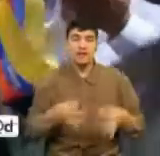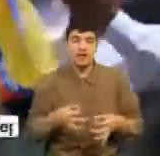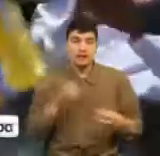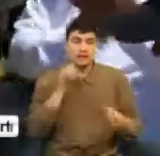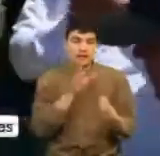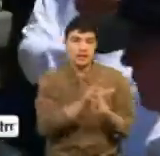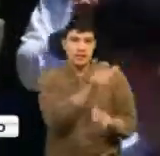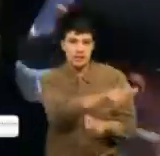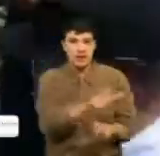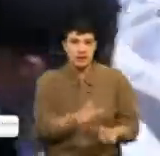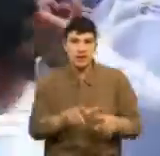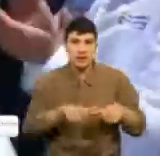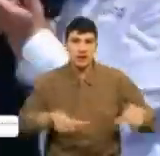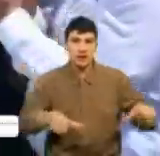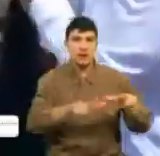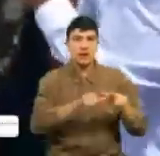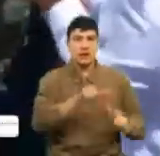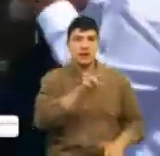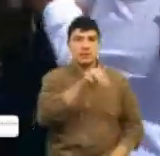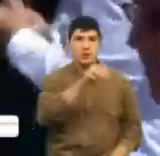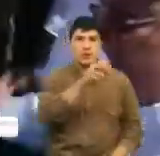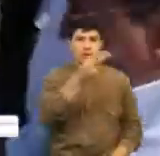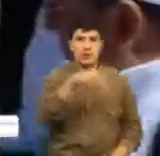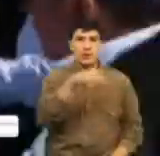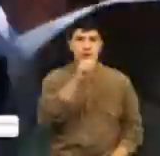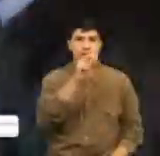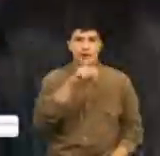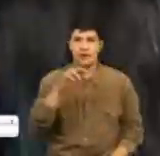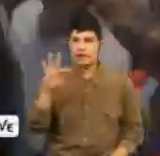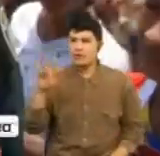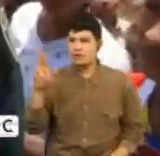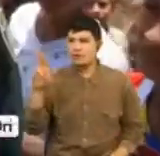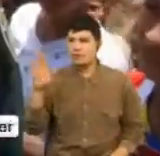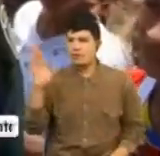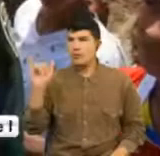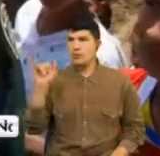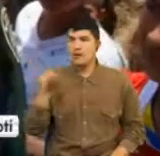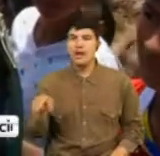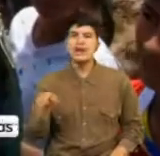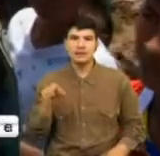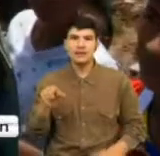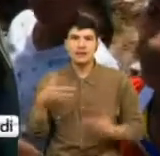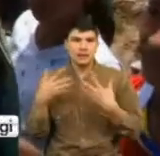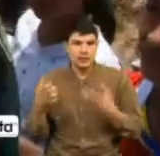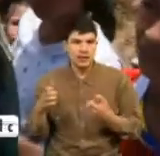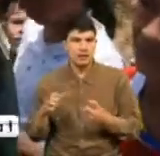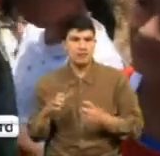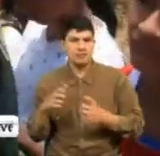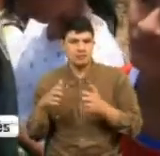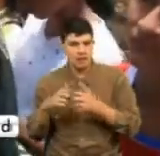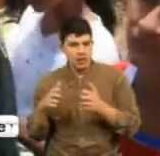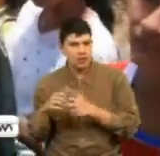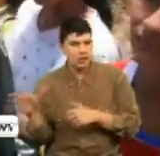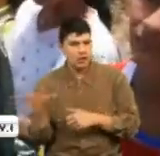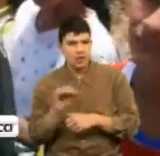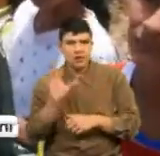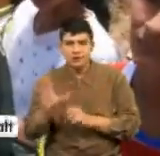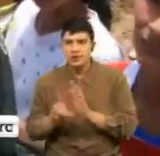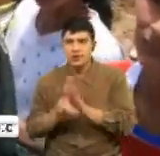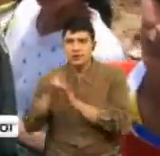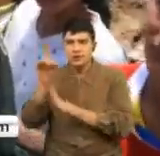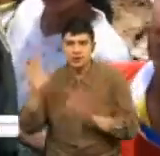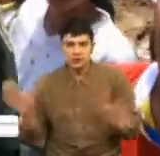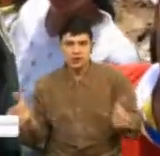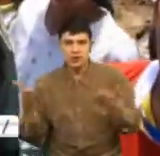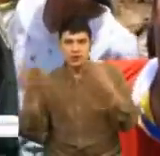de los corregimientos del Mohán y Turbay. Y esa es la unidad que queremos para Santander, para Turbay y para Suratá, el desarrollo, el progreso